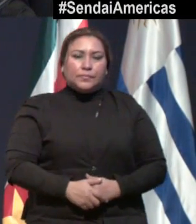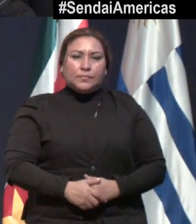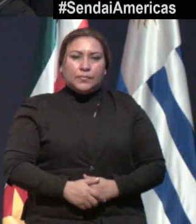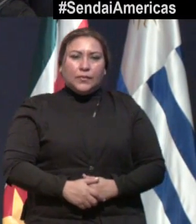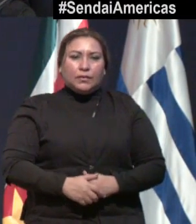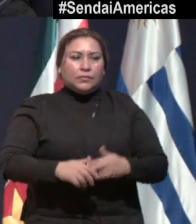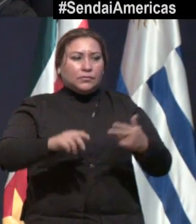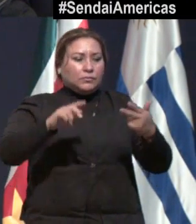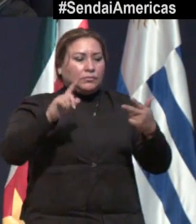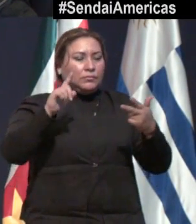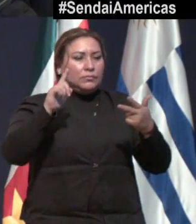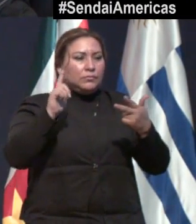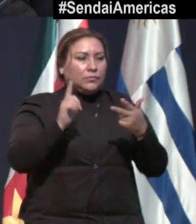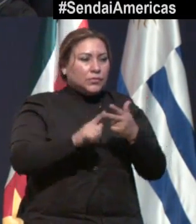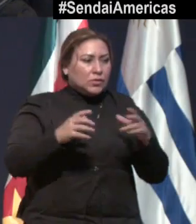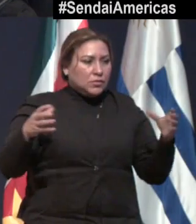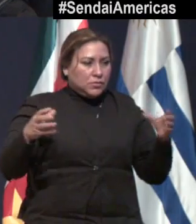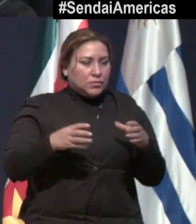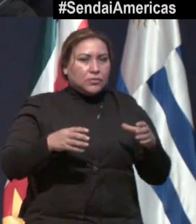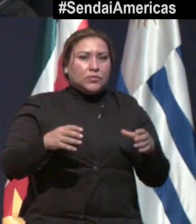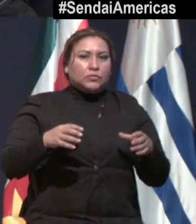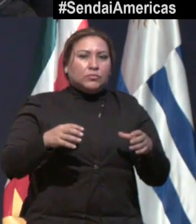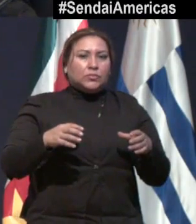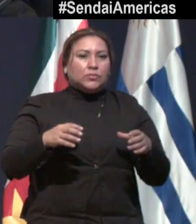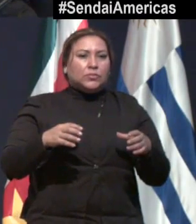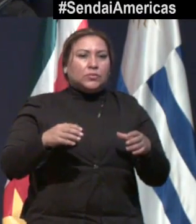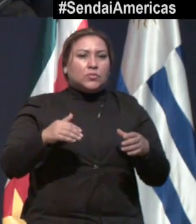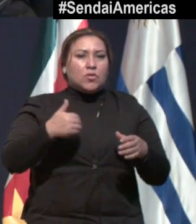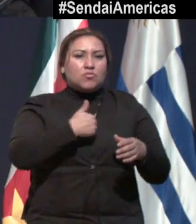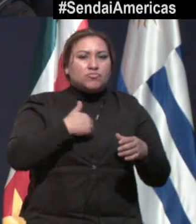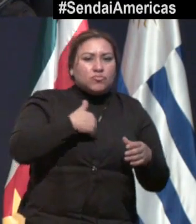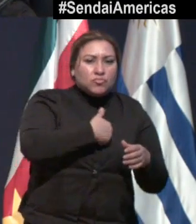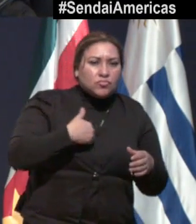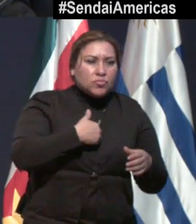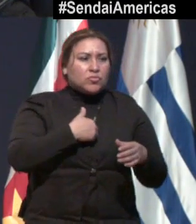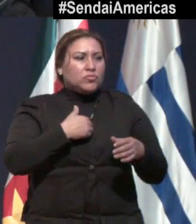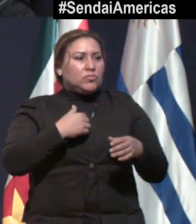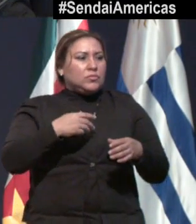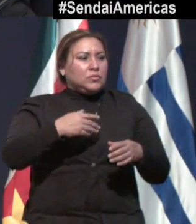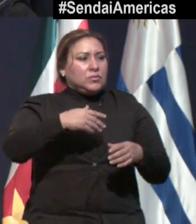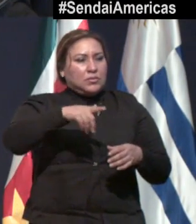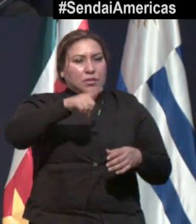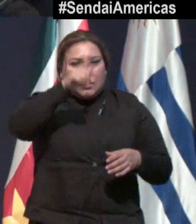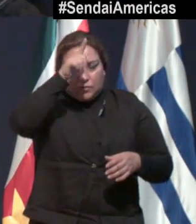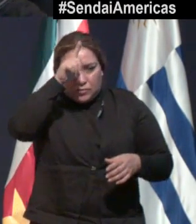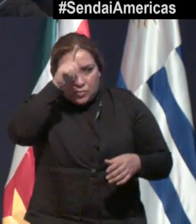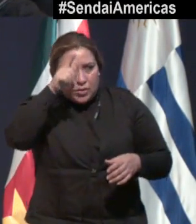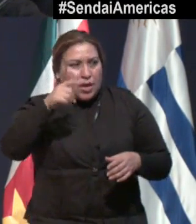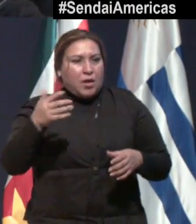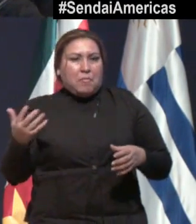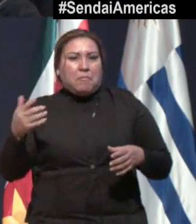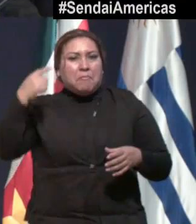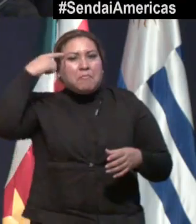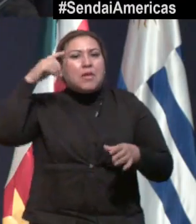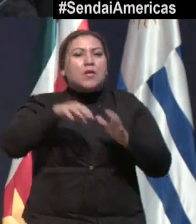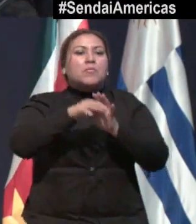La tercera sesión tratará sobre el rol de los actores regionales y la cooperación internacional en la implementación del